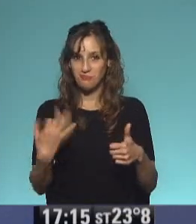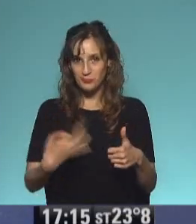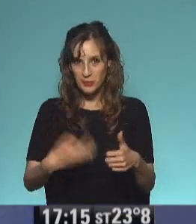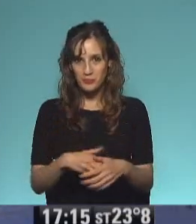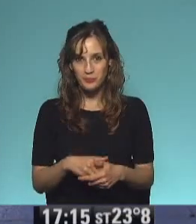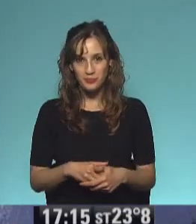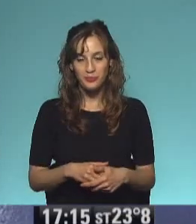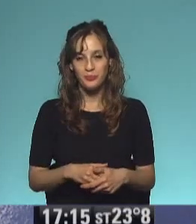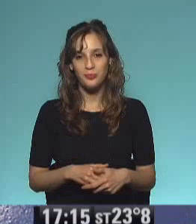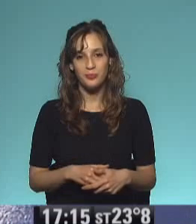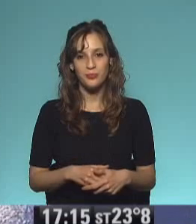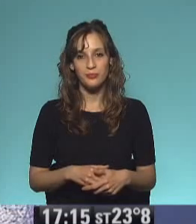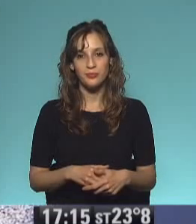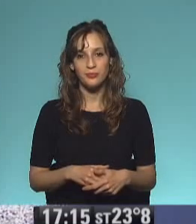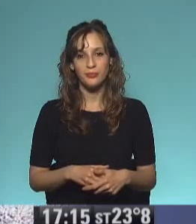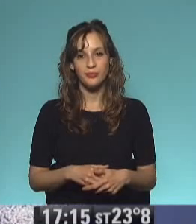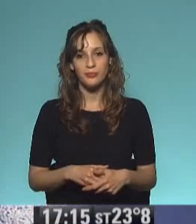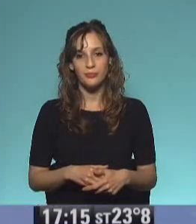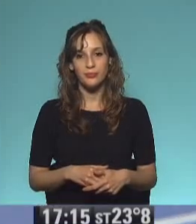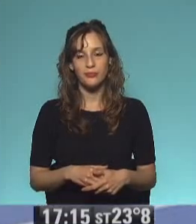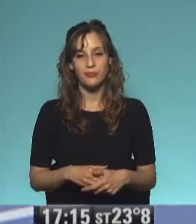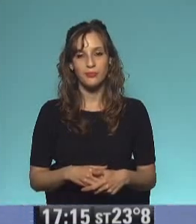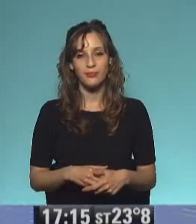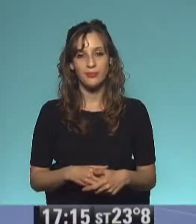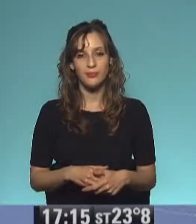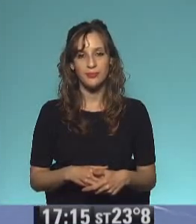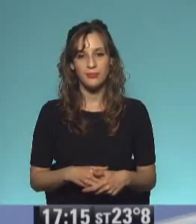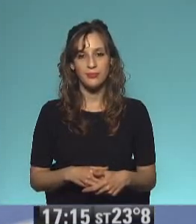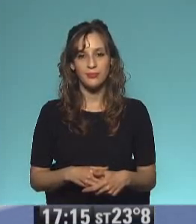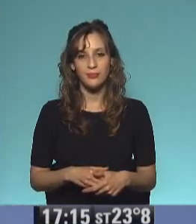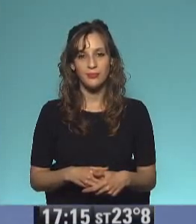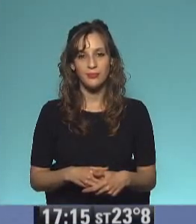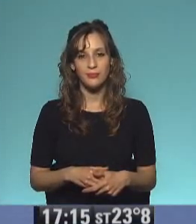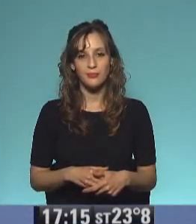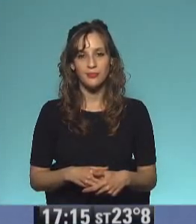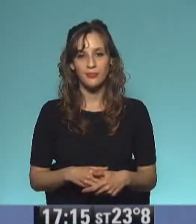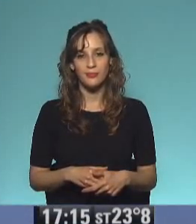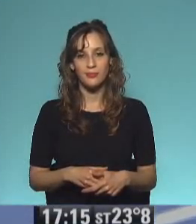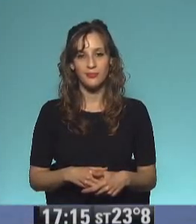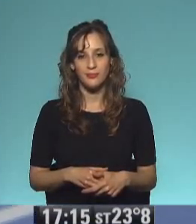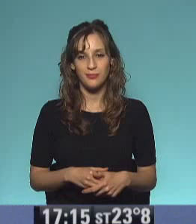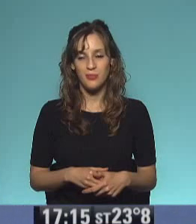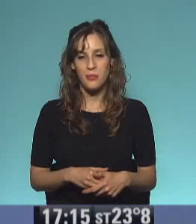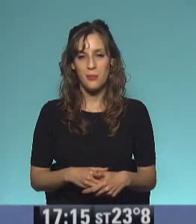Vamos con una de costado, va. Va. Va, va, va. Vamos,